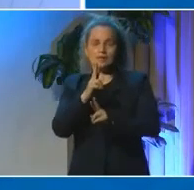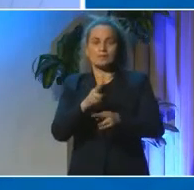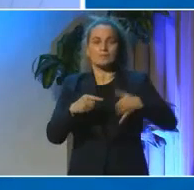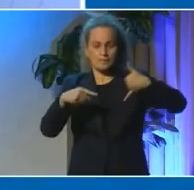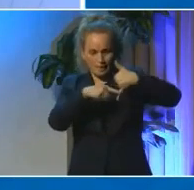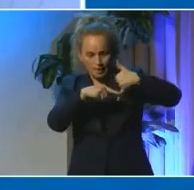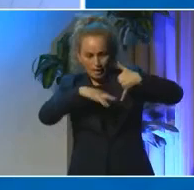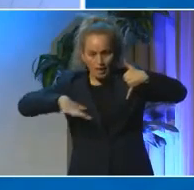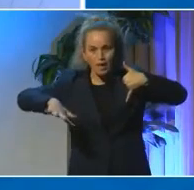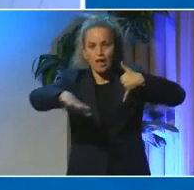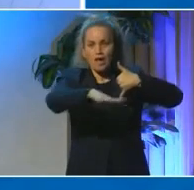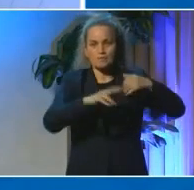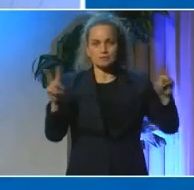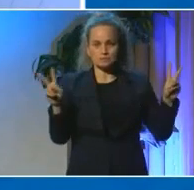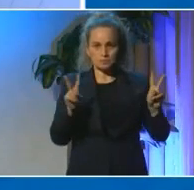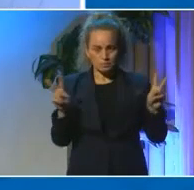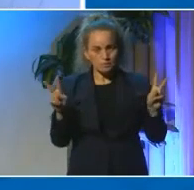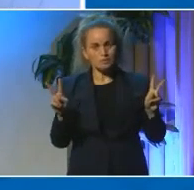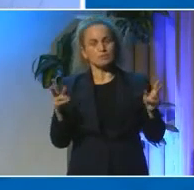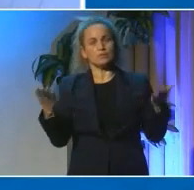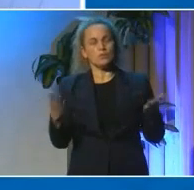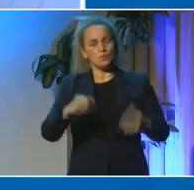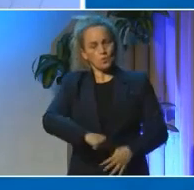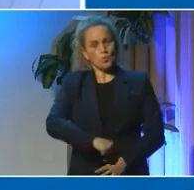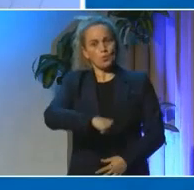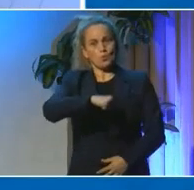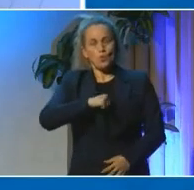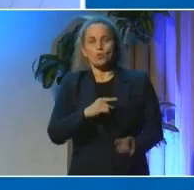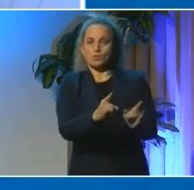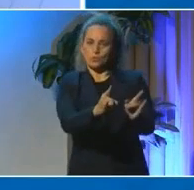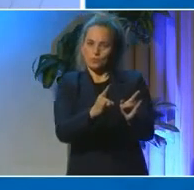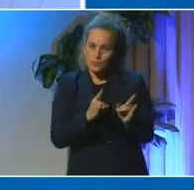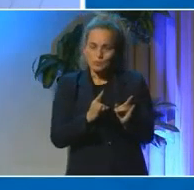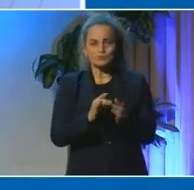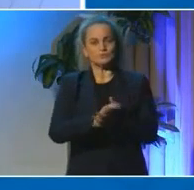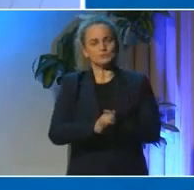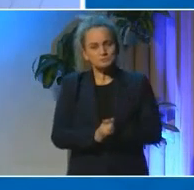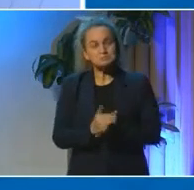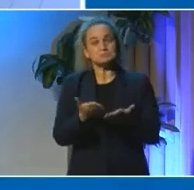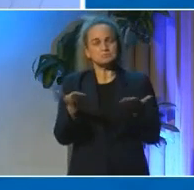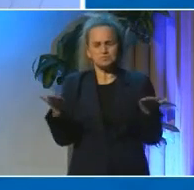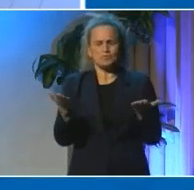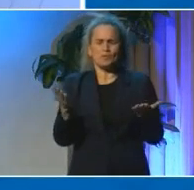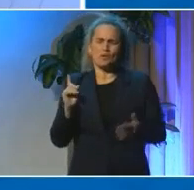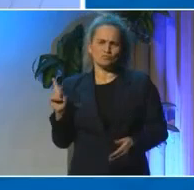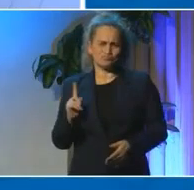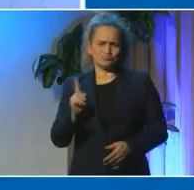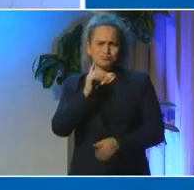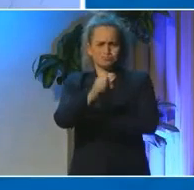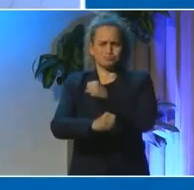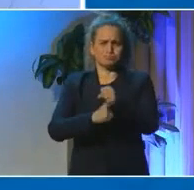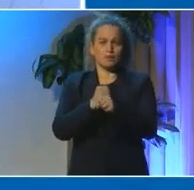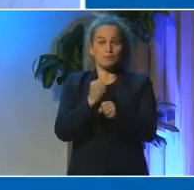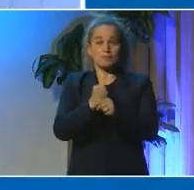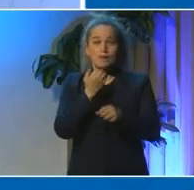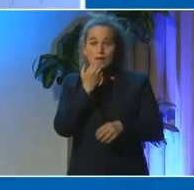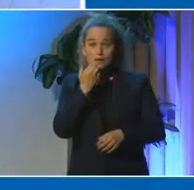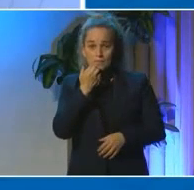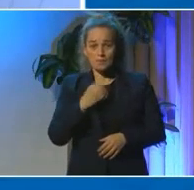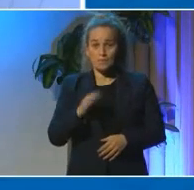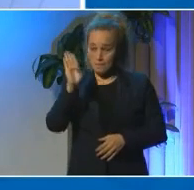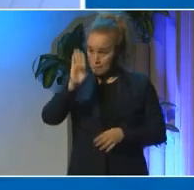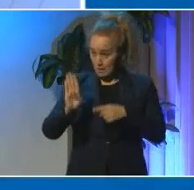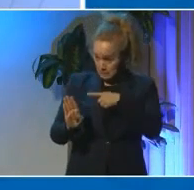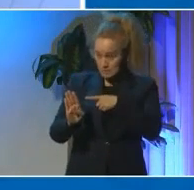viva que realmente nos tiene muy pero muy orgullosos eh También es son muchos años decíamos en Brasil son 20 años y